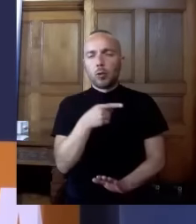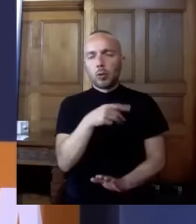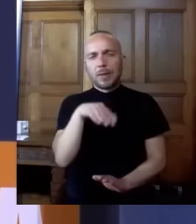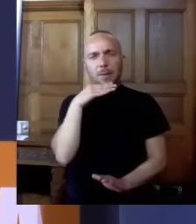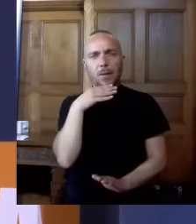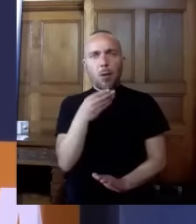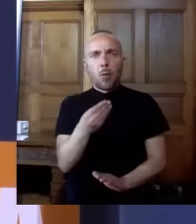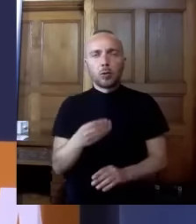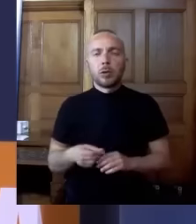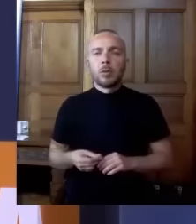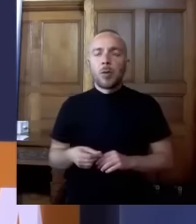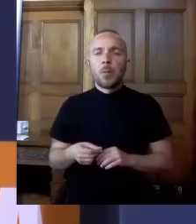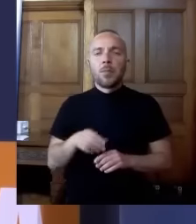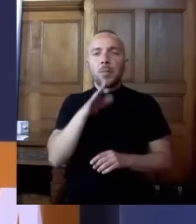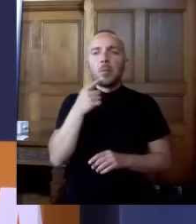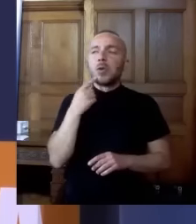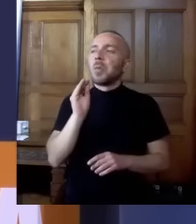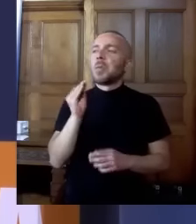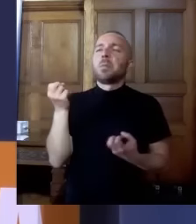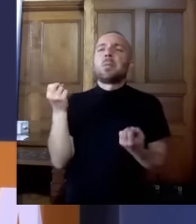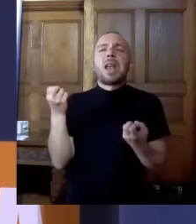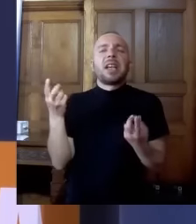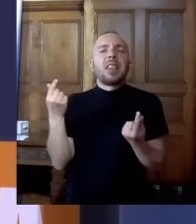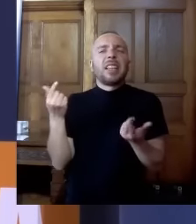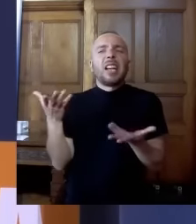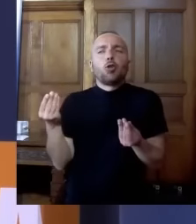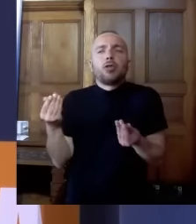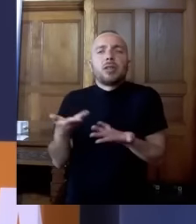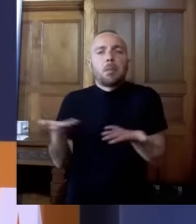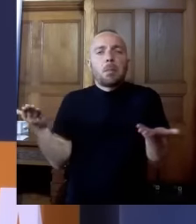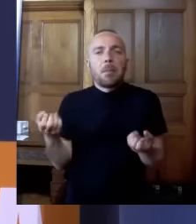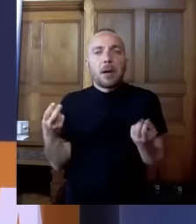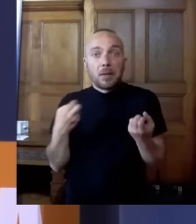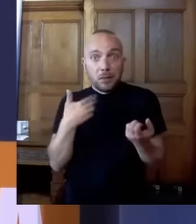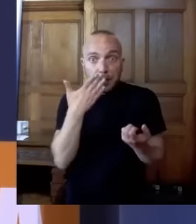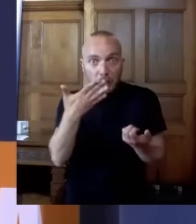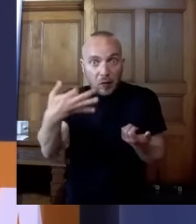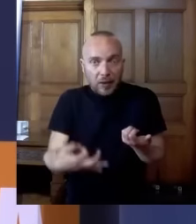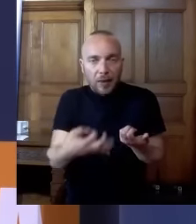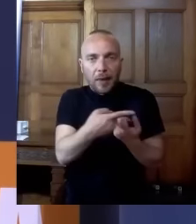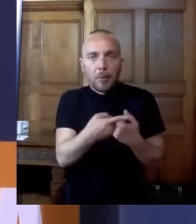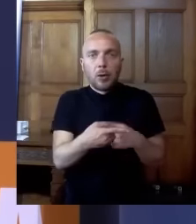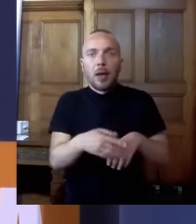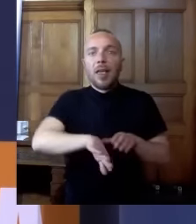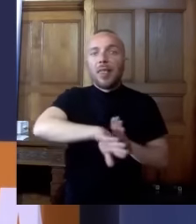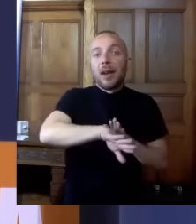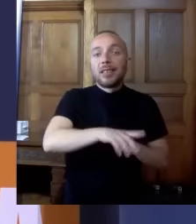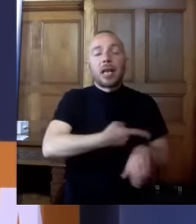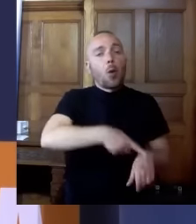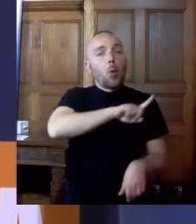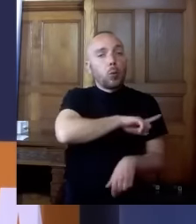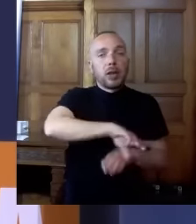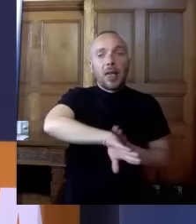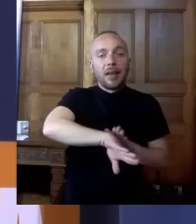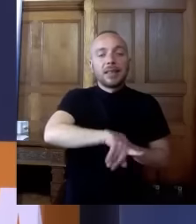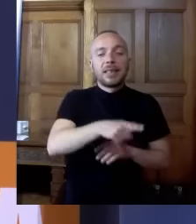muchísimo cuando yo me pregunté que para qué quieren tanto dinero pero es que es verdad es que la derecha y la ultraderecha quieren hacer parecer